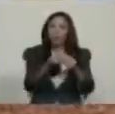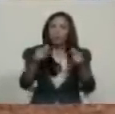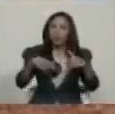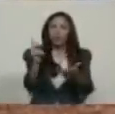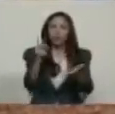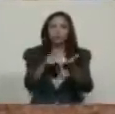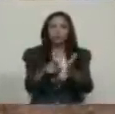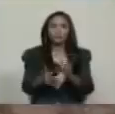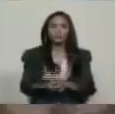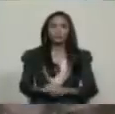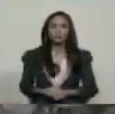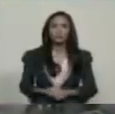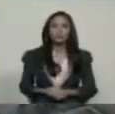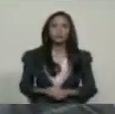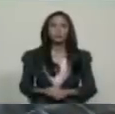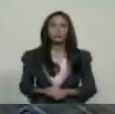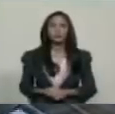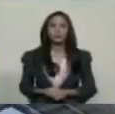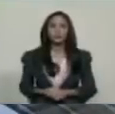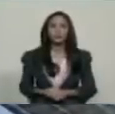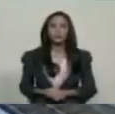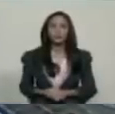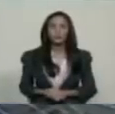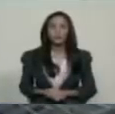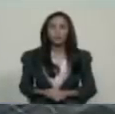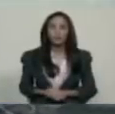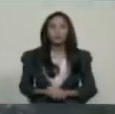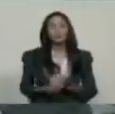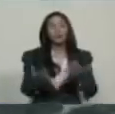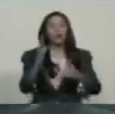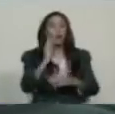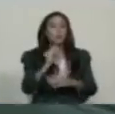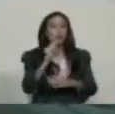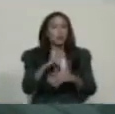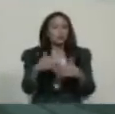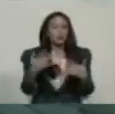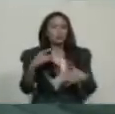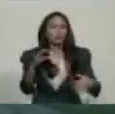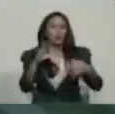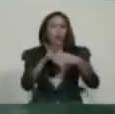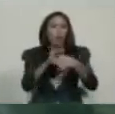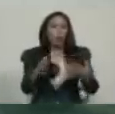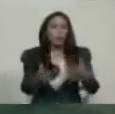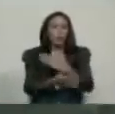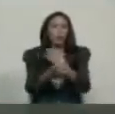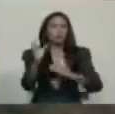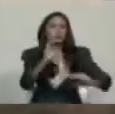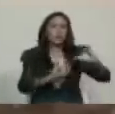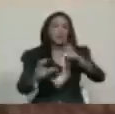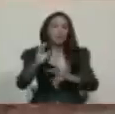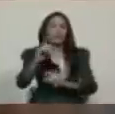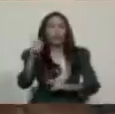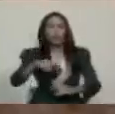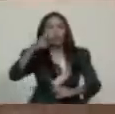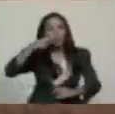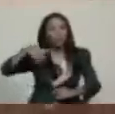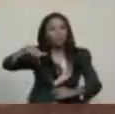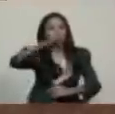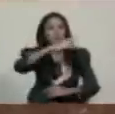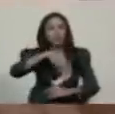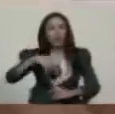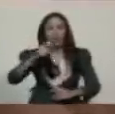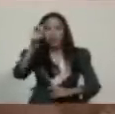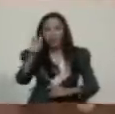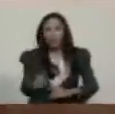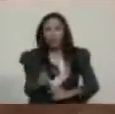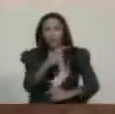red de innovación. Esta es una experiencia denominada Alianza Científico-Campesina que se desarrolla en conjunto con el páramo